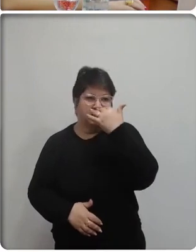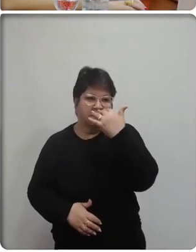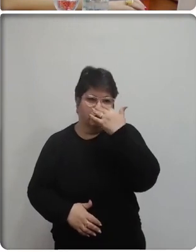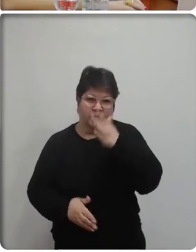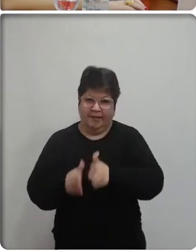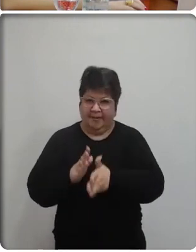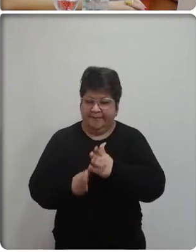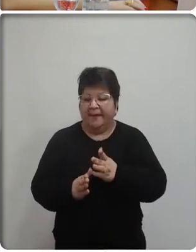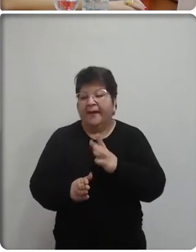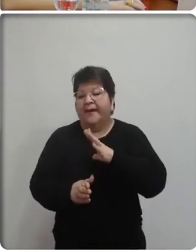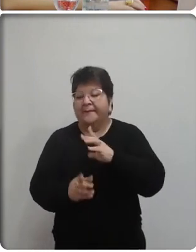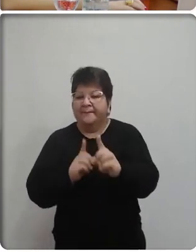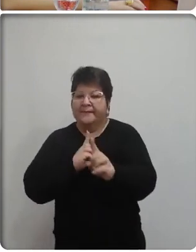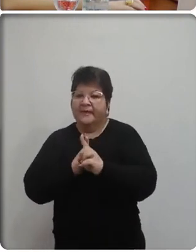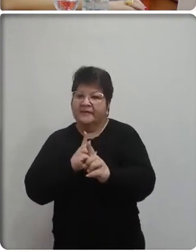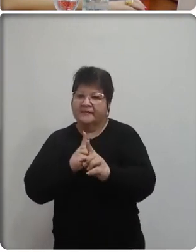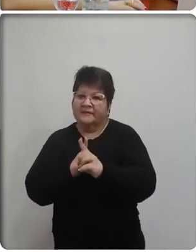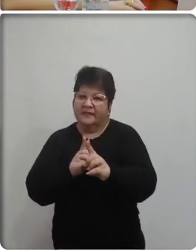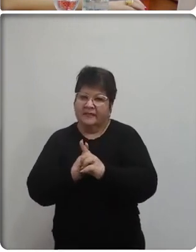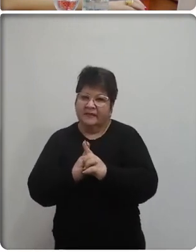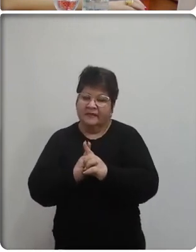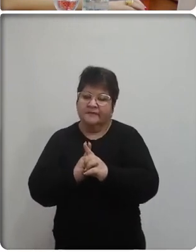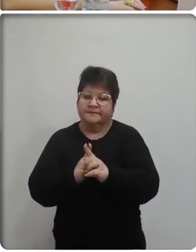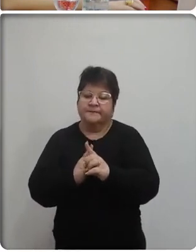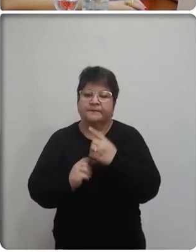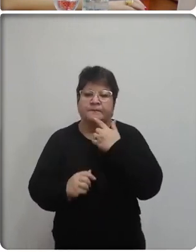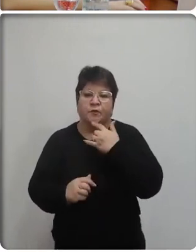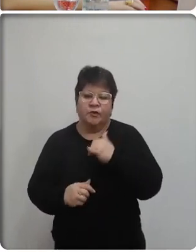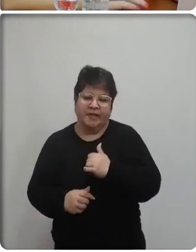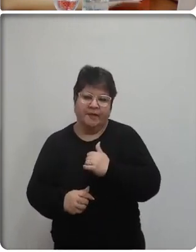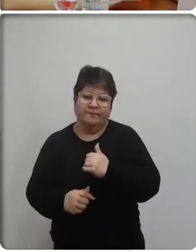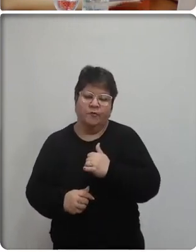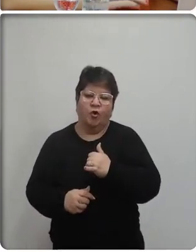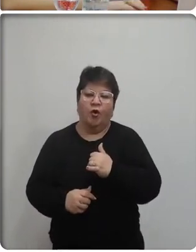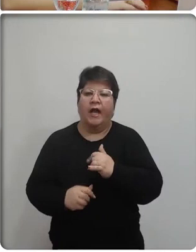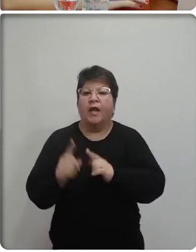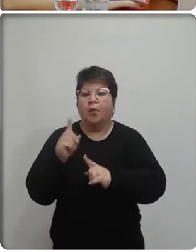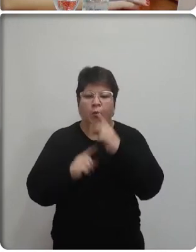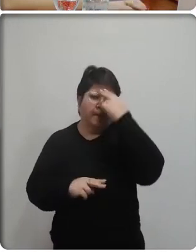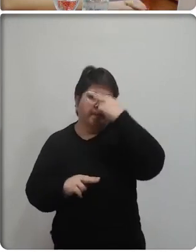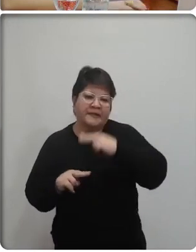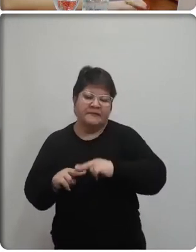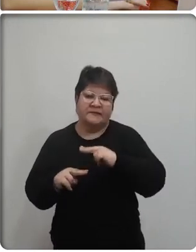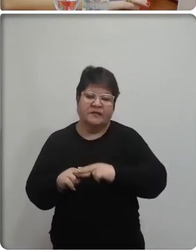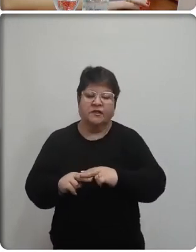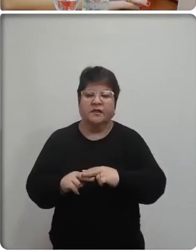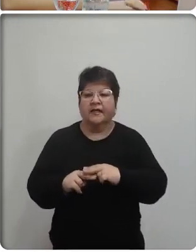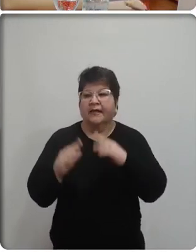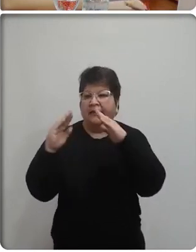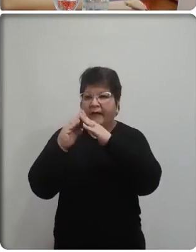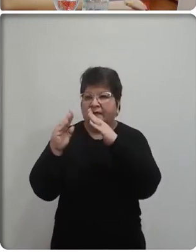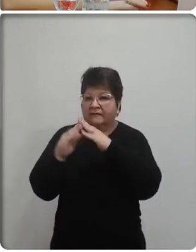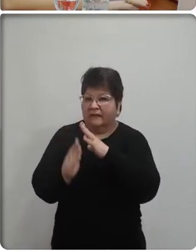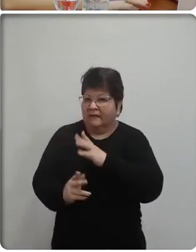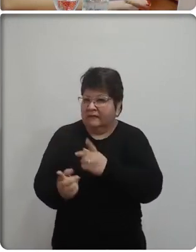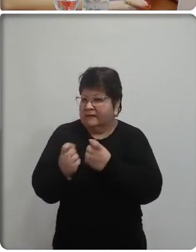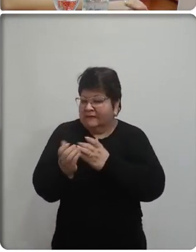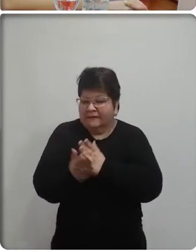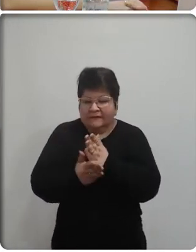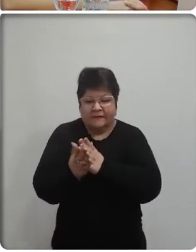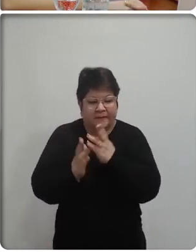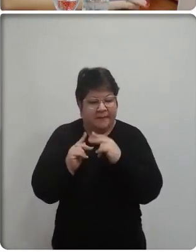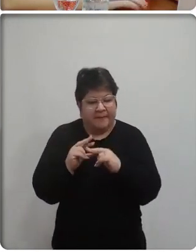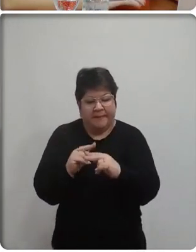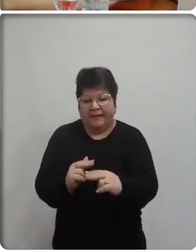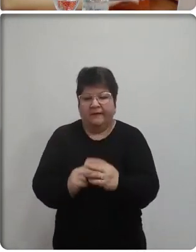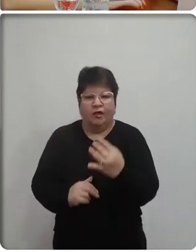pacientes, fundamentalmente los portadores de fibrosis quística y algunos neuromusculares con oxígeno a domicilio en forma permanente o